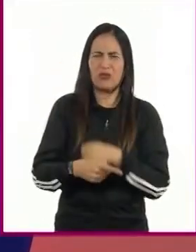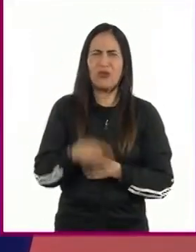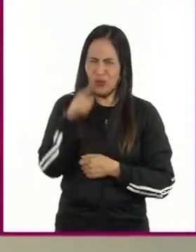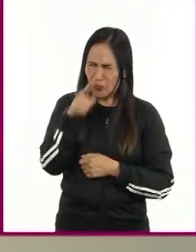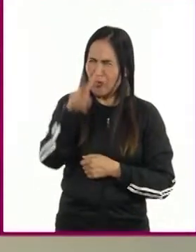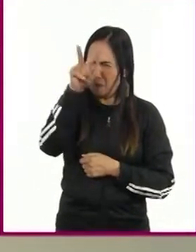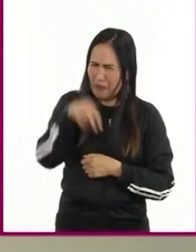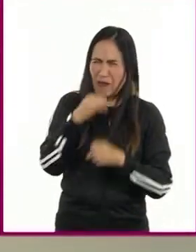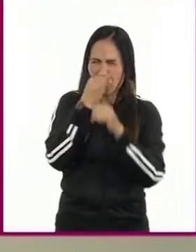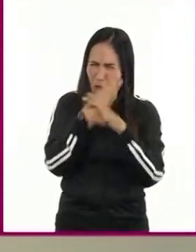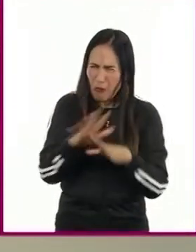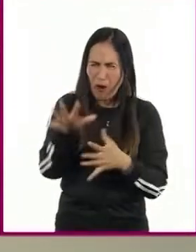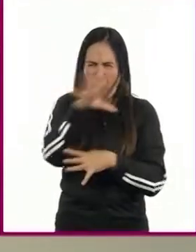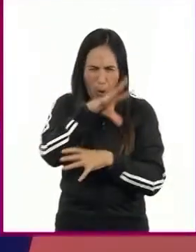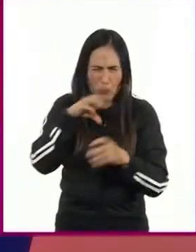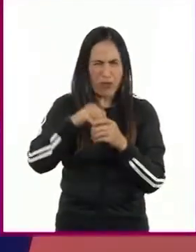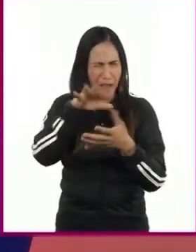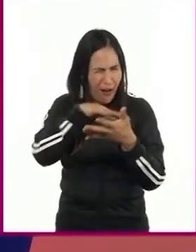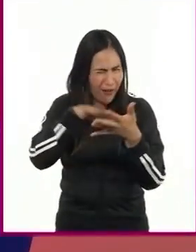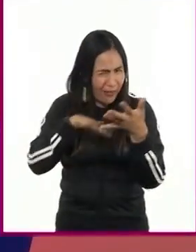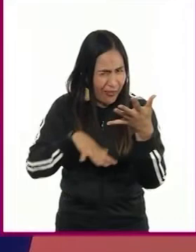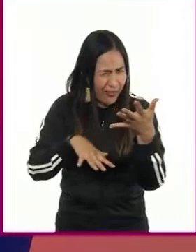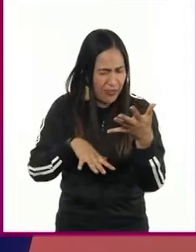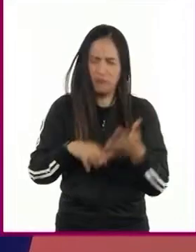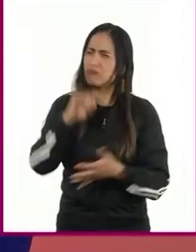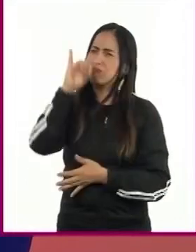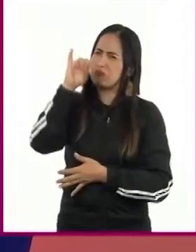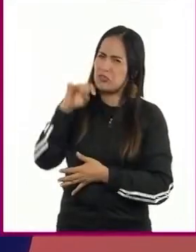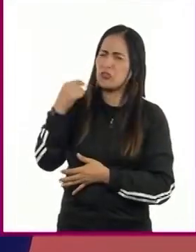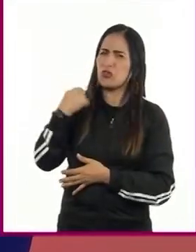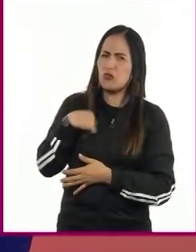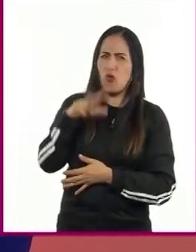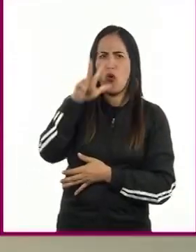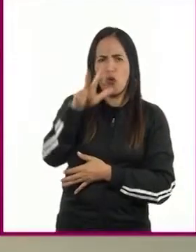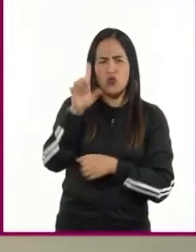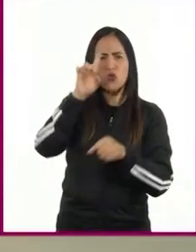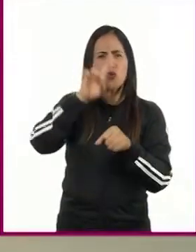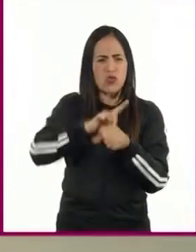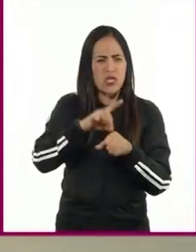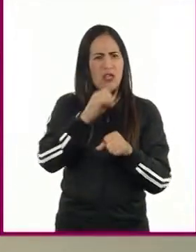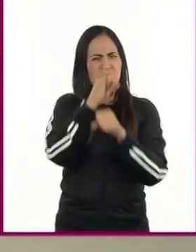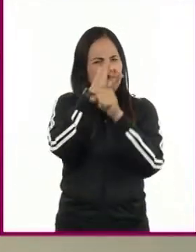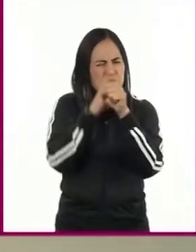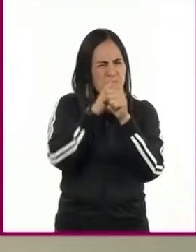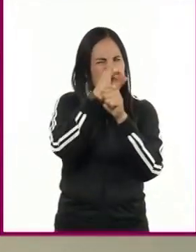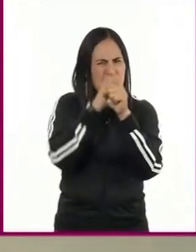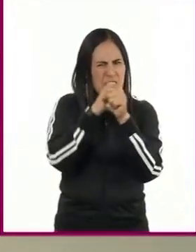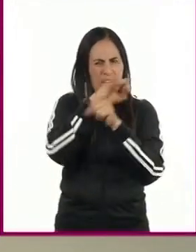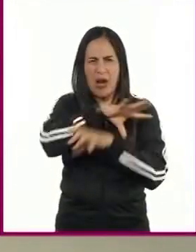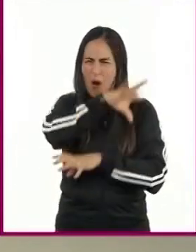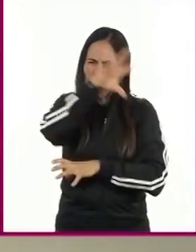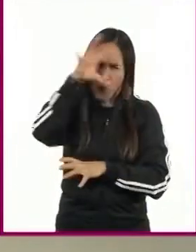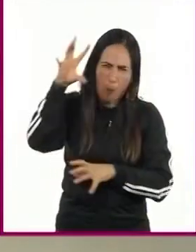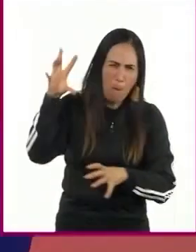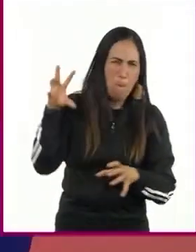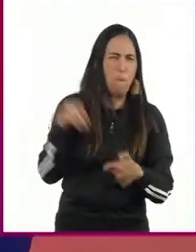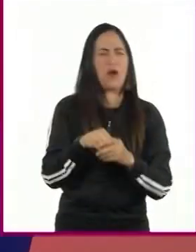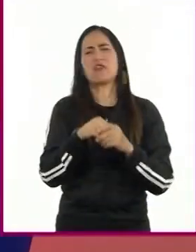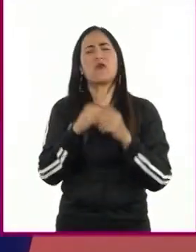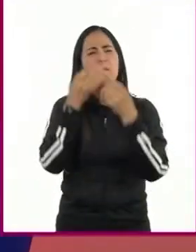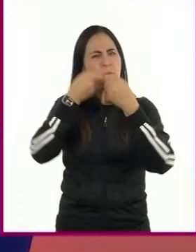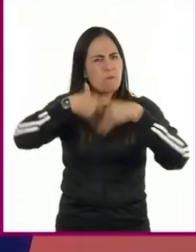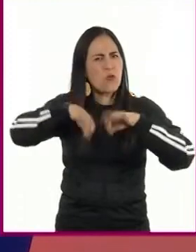información? Claro. Dediqué 8 días enteros a la investigación. Todo, absolutamente todo es